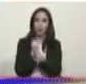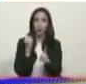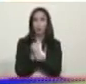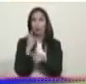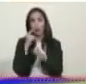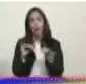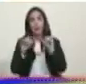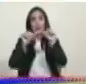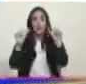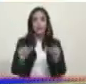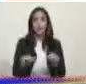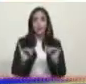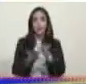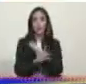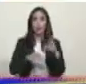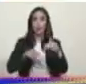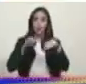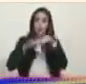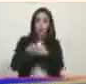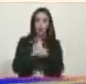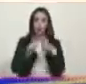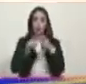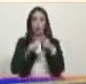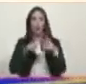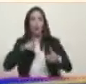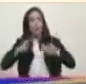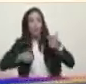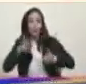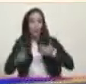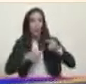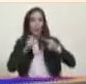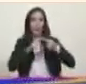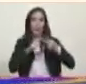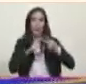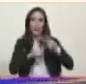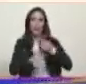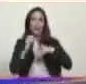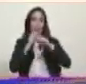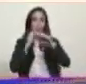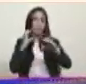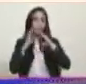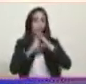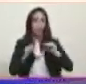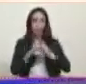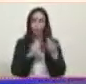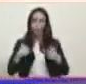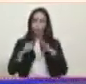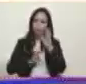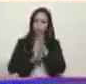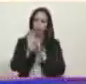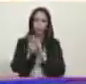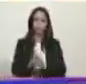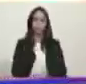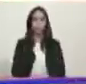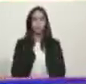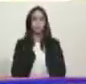pendientes del sistema ferrocarrilero, del sistema metro, de los sistemas de transporte.